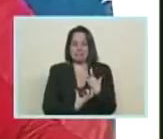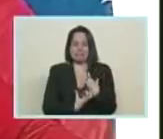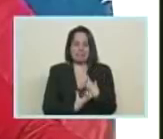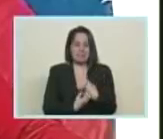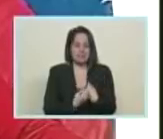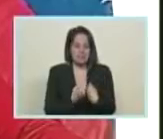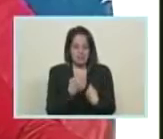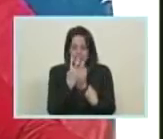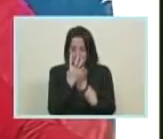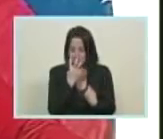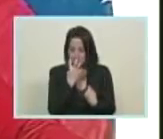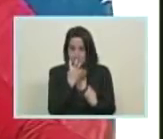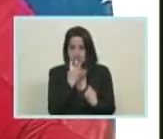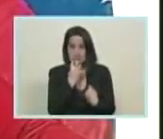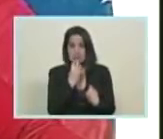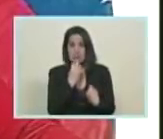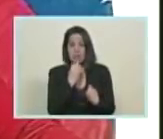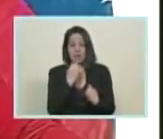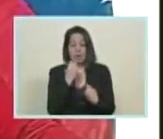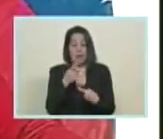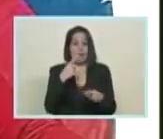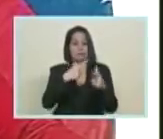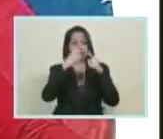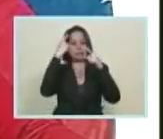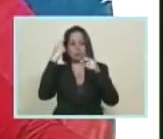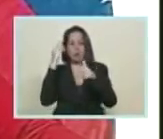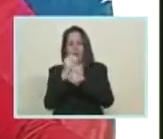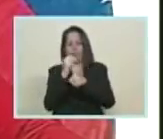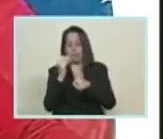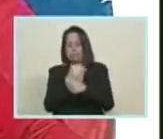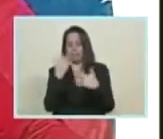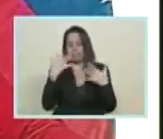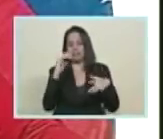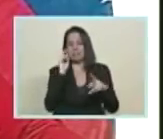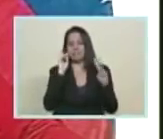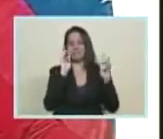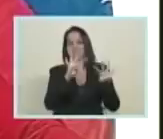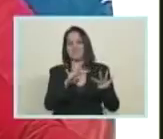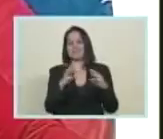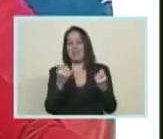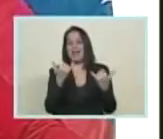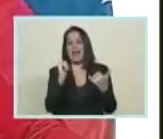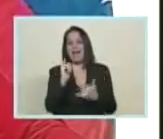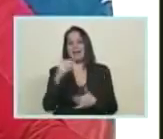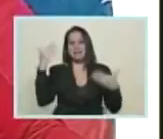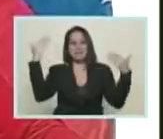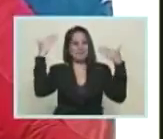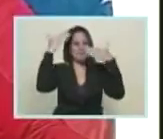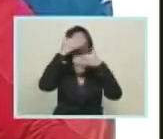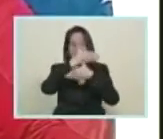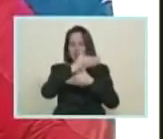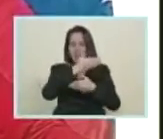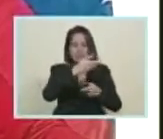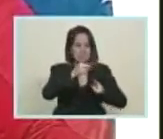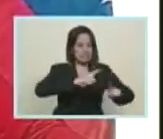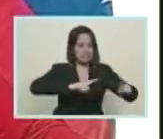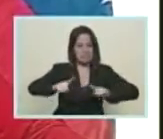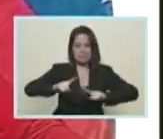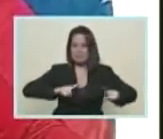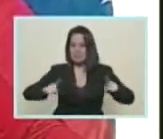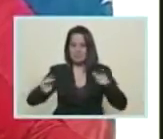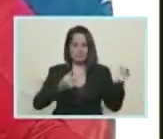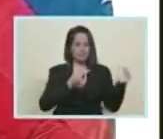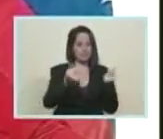del surgimiento de mafias que fueron controlando importantes áreas de negocios